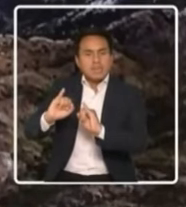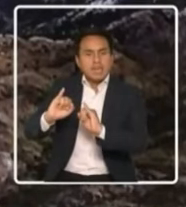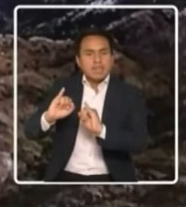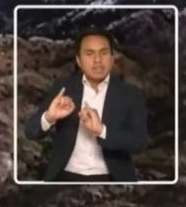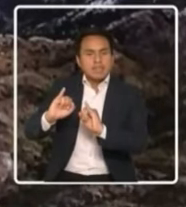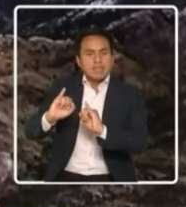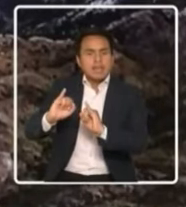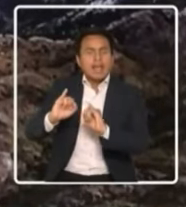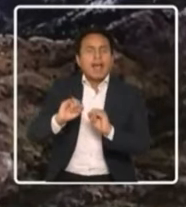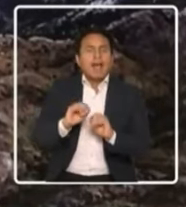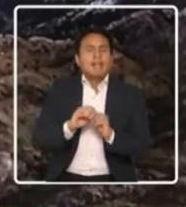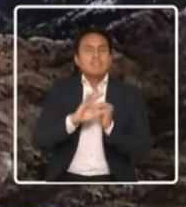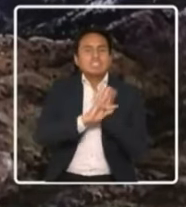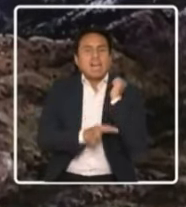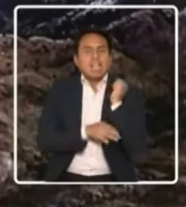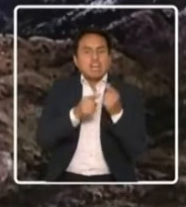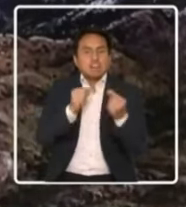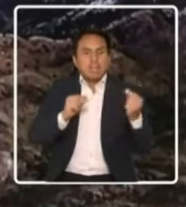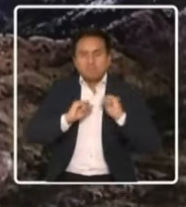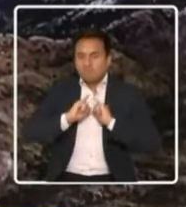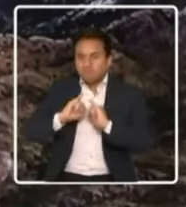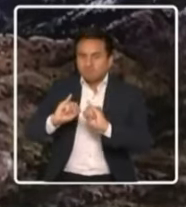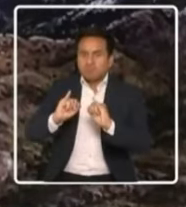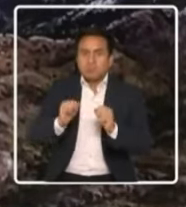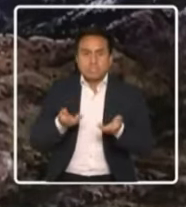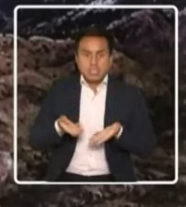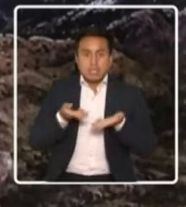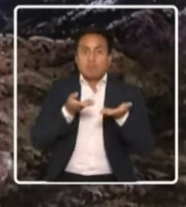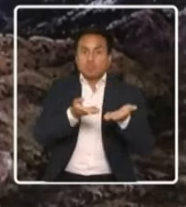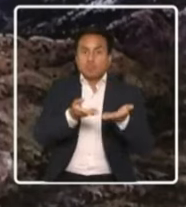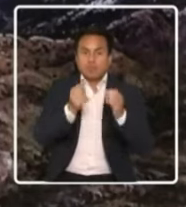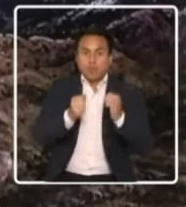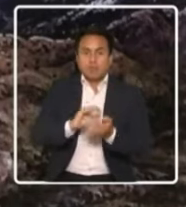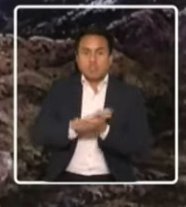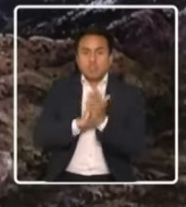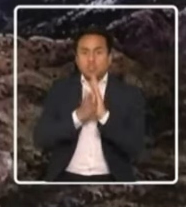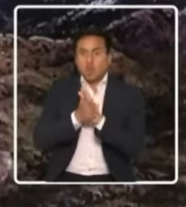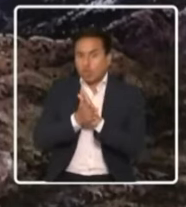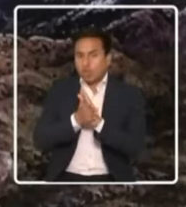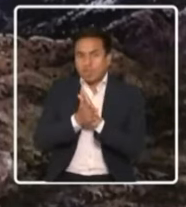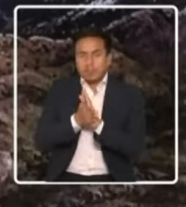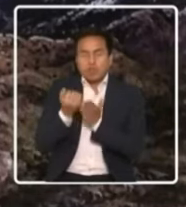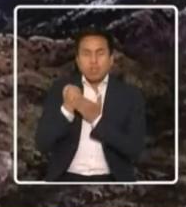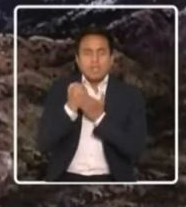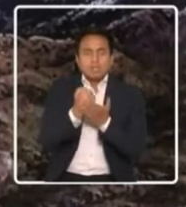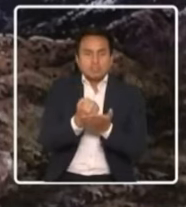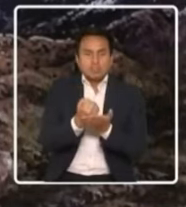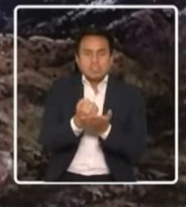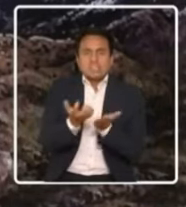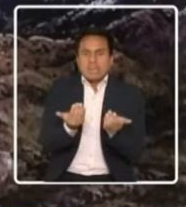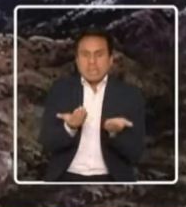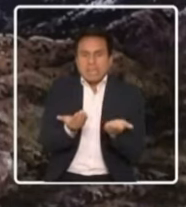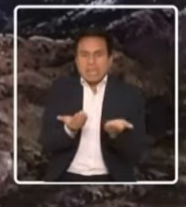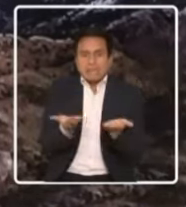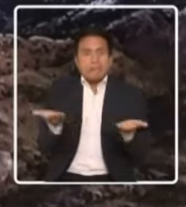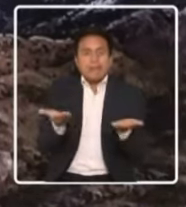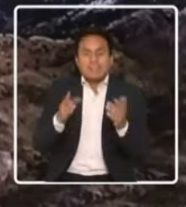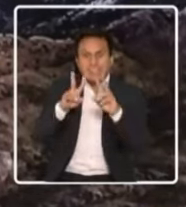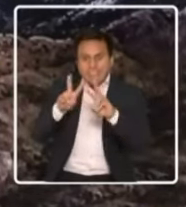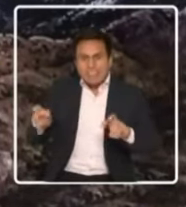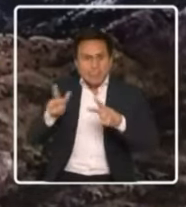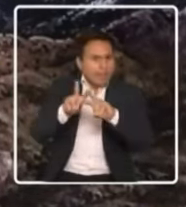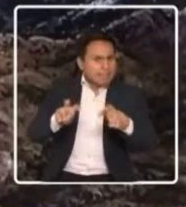al fiscal nacional la disposición de poder entregar toda la colaboración que se requiera para que